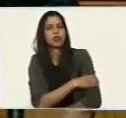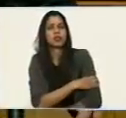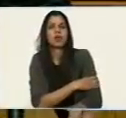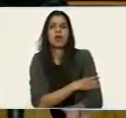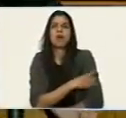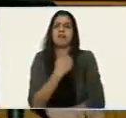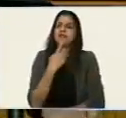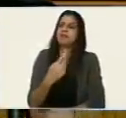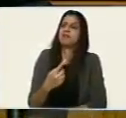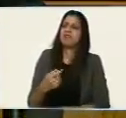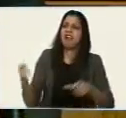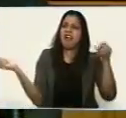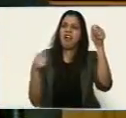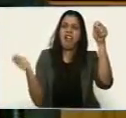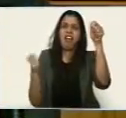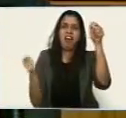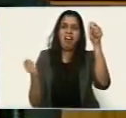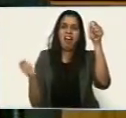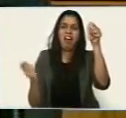descargar su rabia.